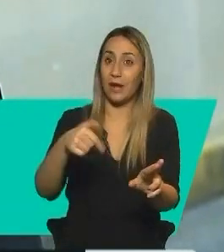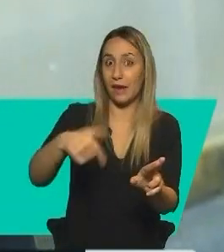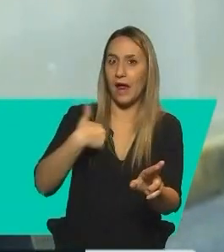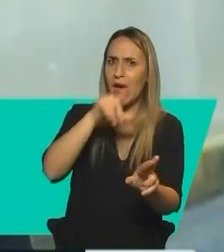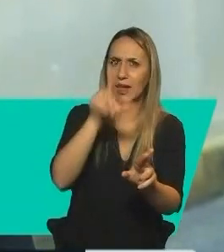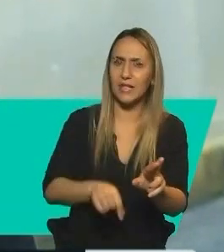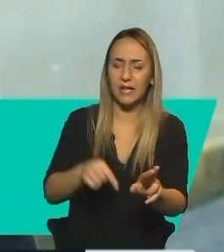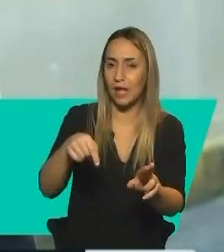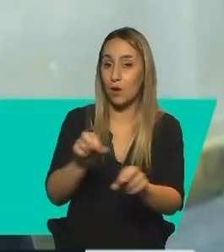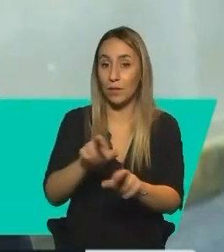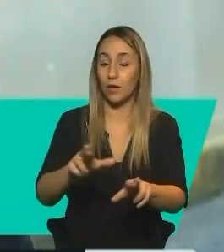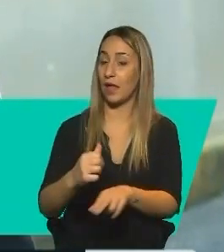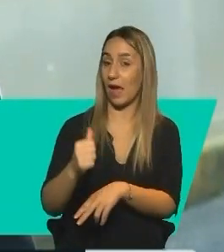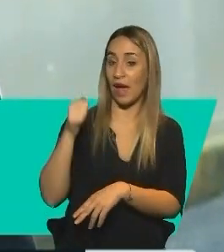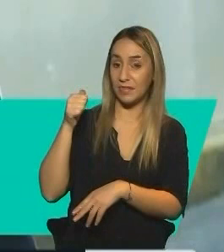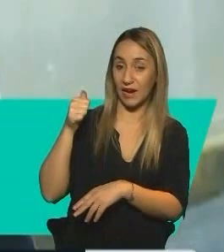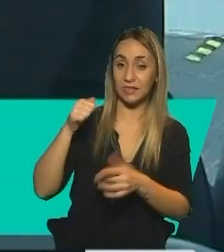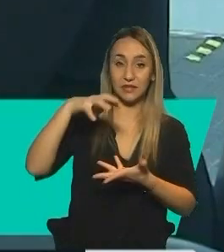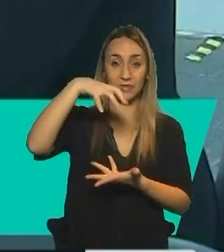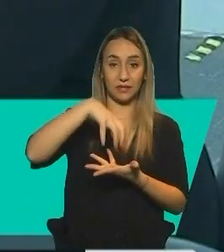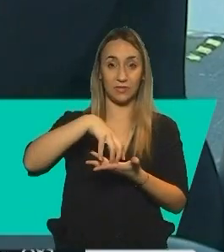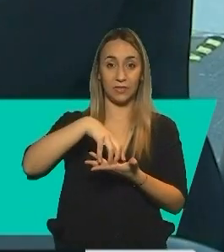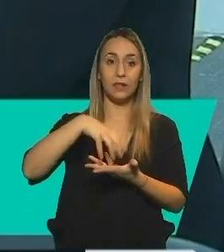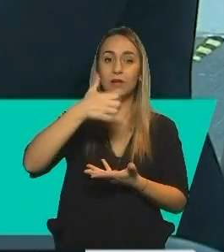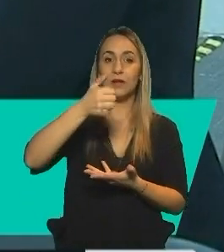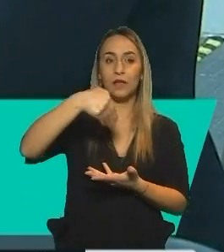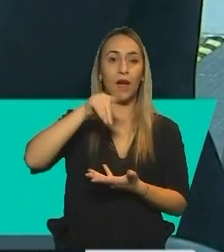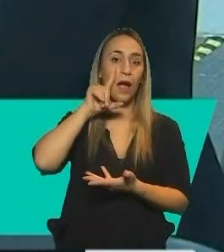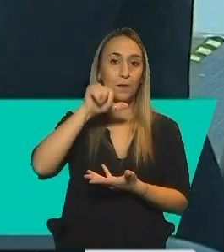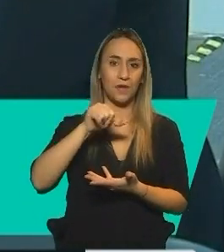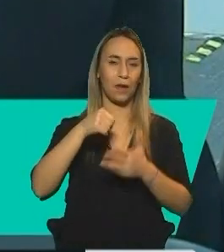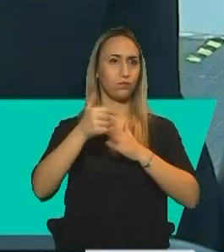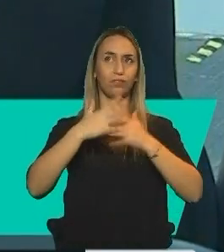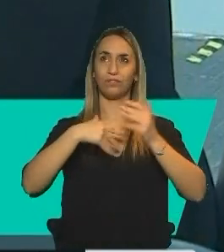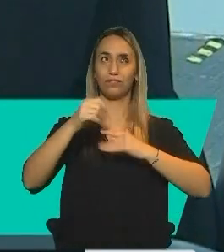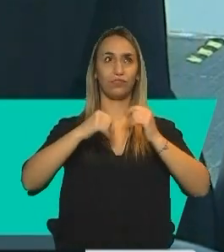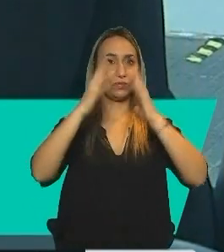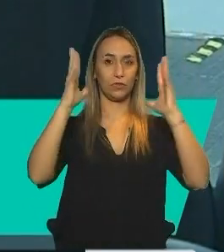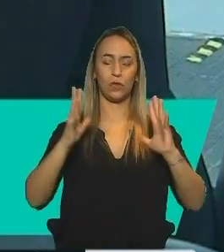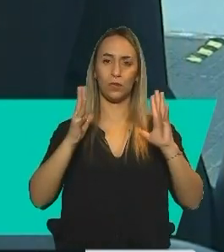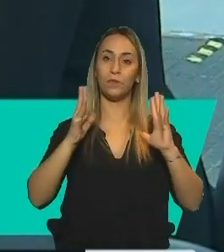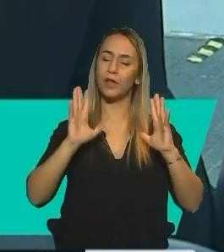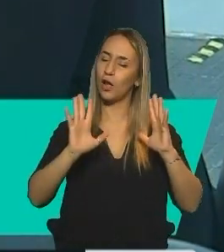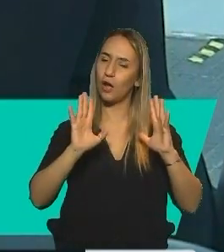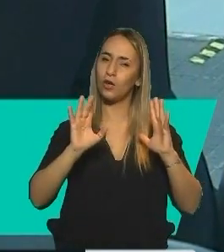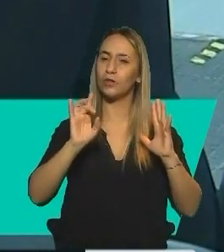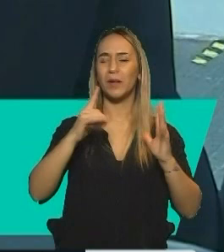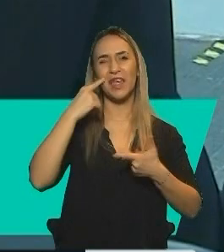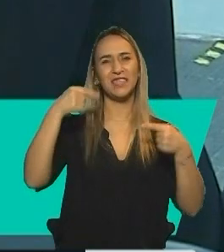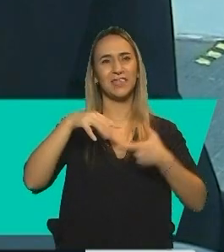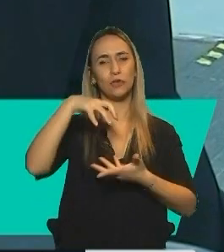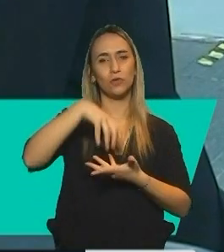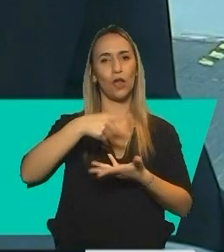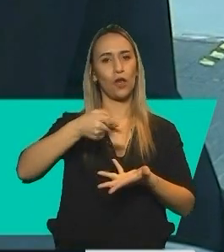detrás nuestro está el edificio de AMIA reconstruido, que simboliza, Ariel, mucho más que una institución que volvió